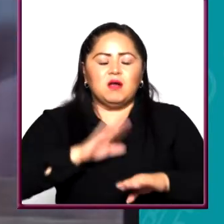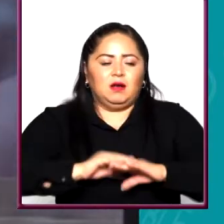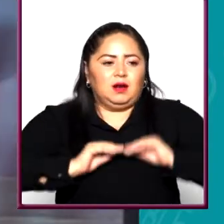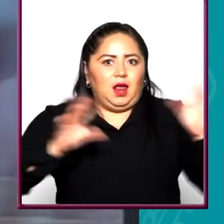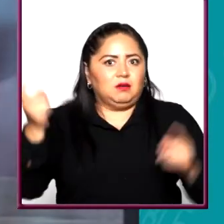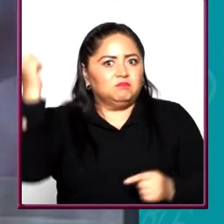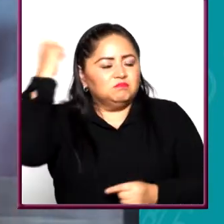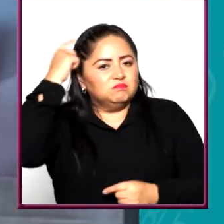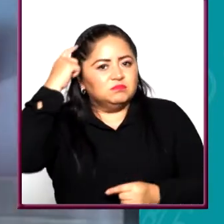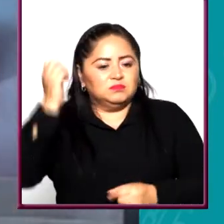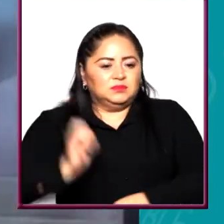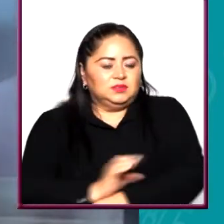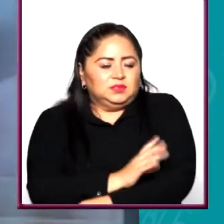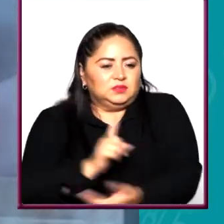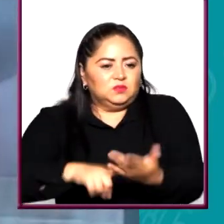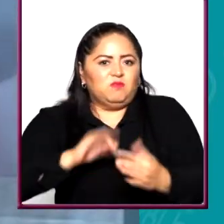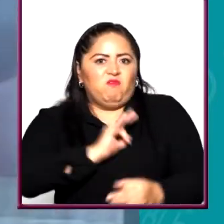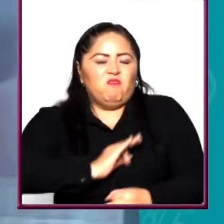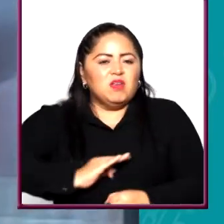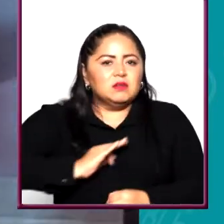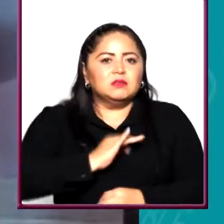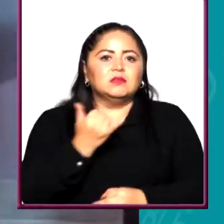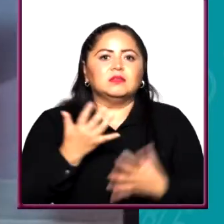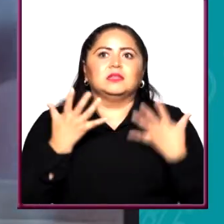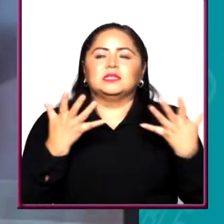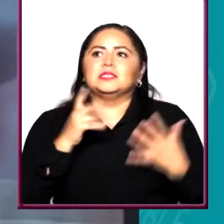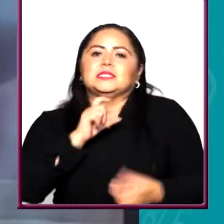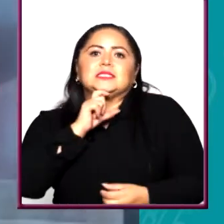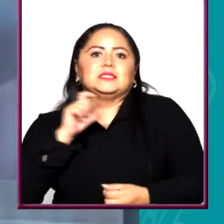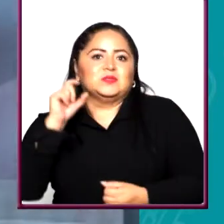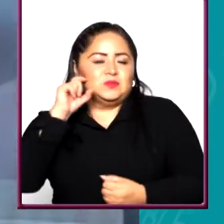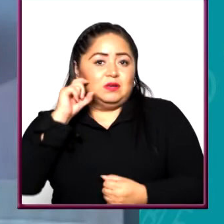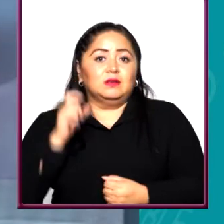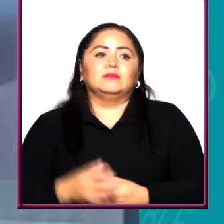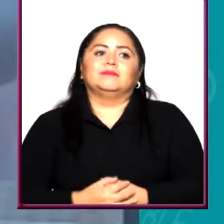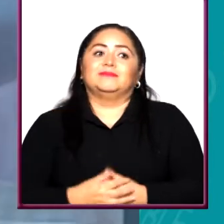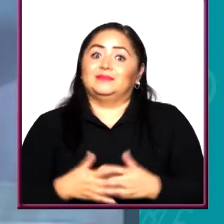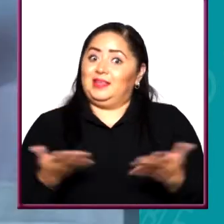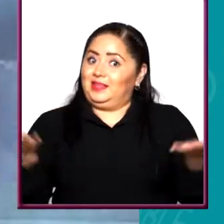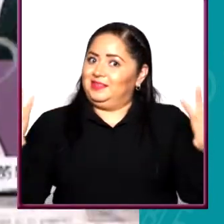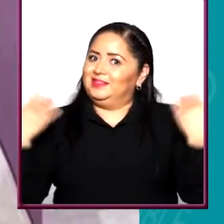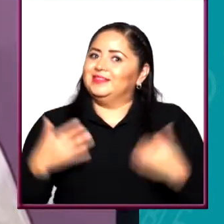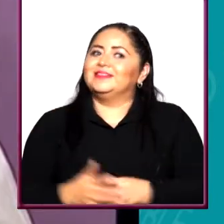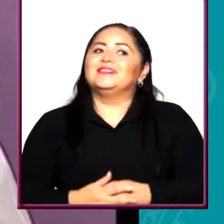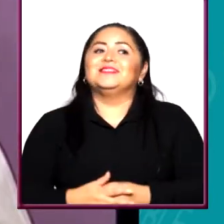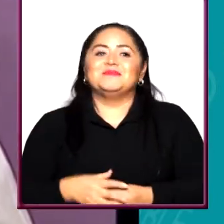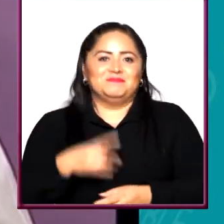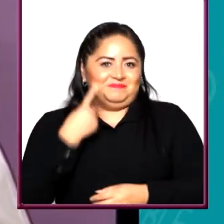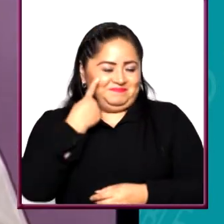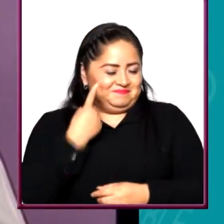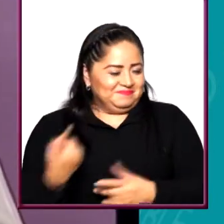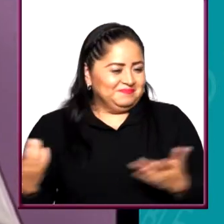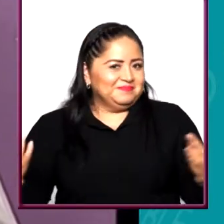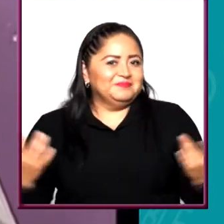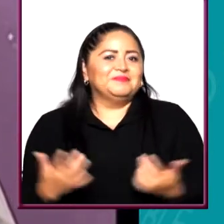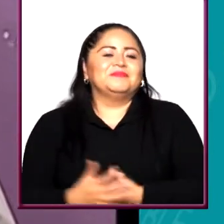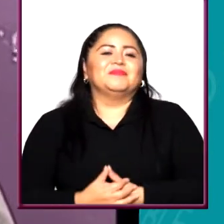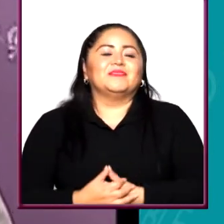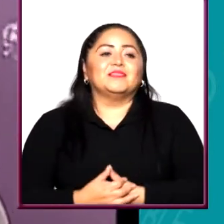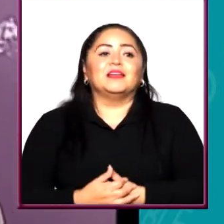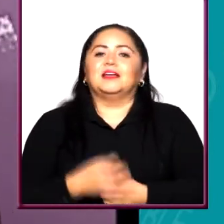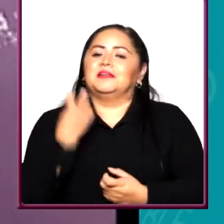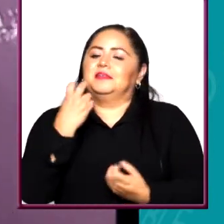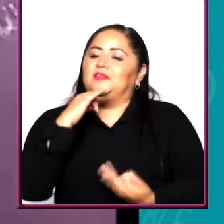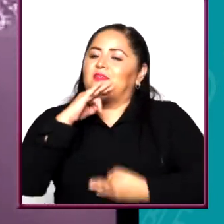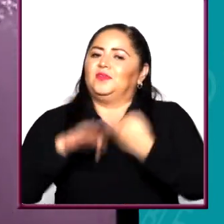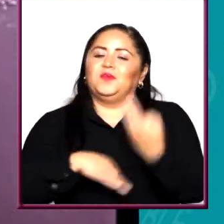ser más activa, tiene mejor claridad mental, sensación de bienestar, felicidad y deseo sexual. ¡Ándele! ¡Pa' que se